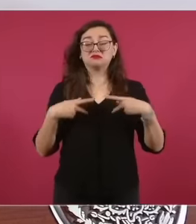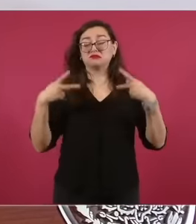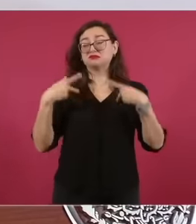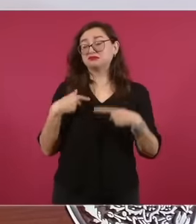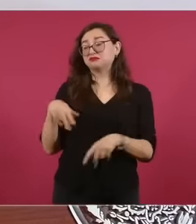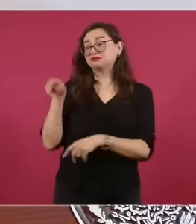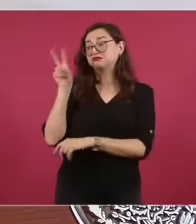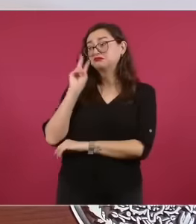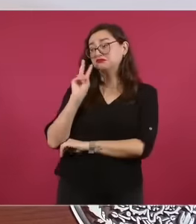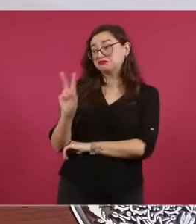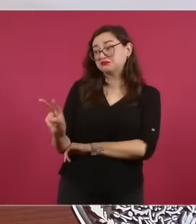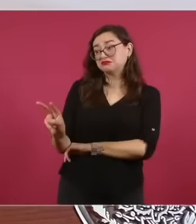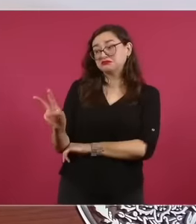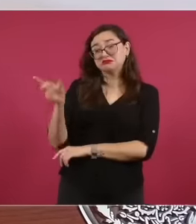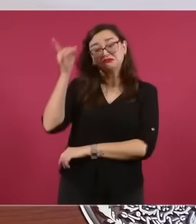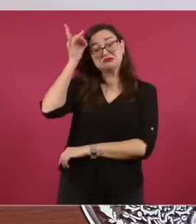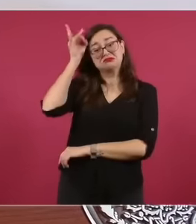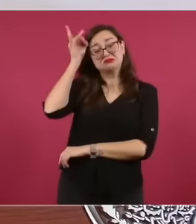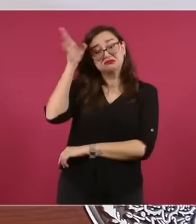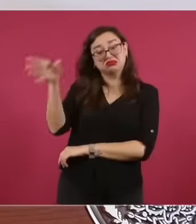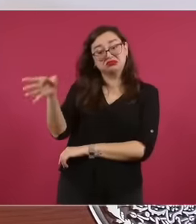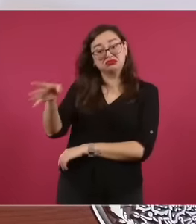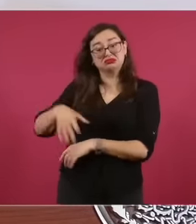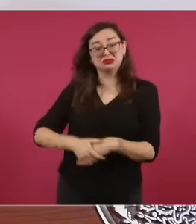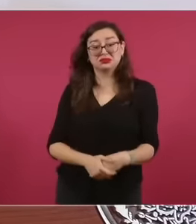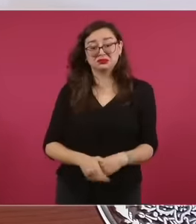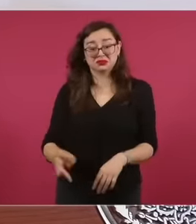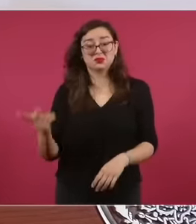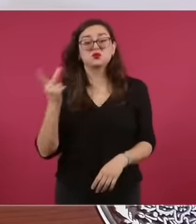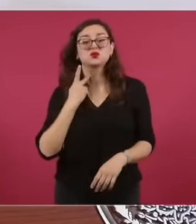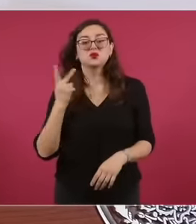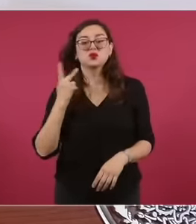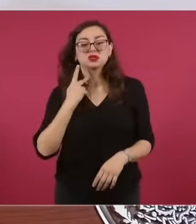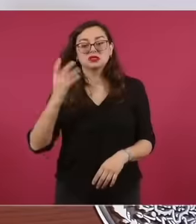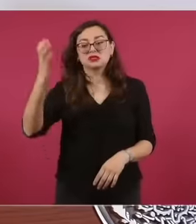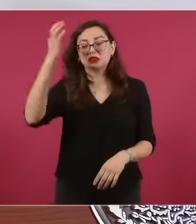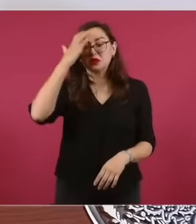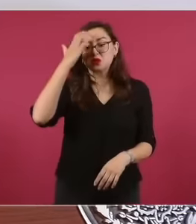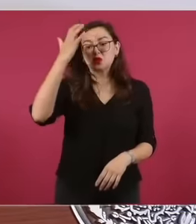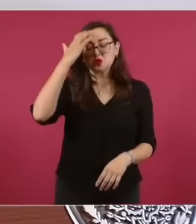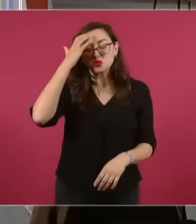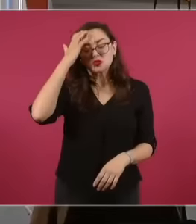muy consciente, muy politizado. Ayer se manifestaron